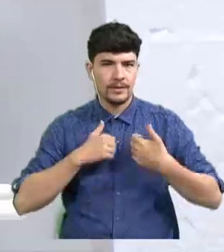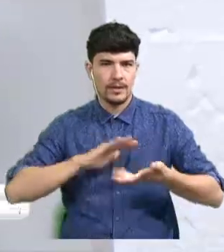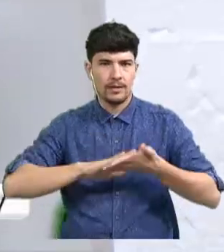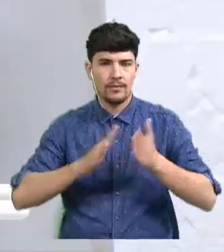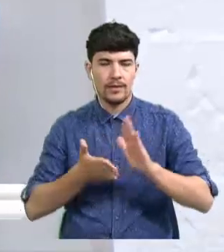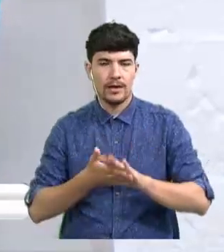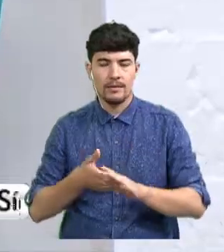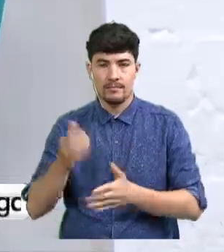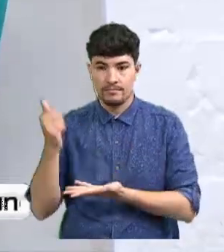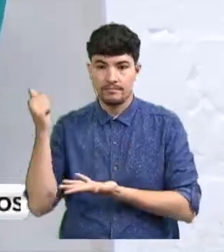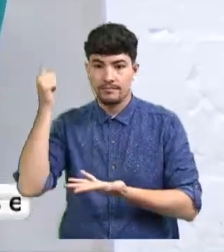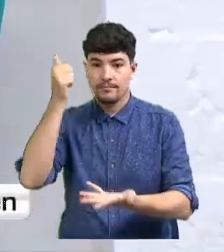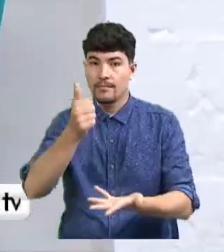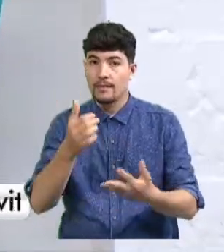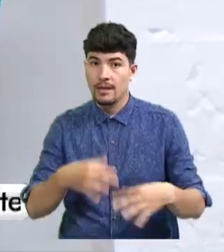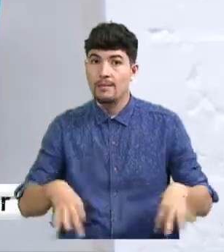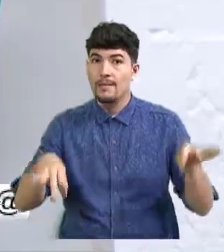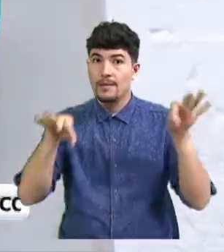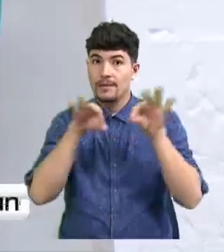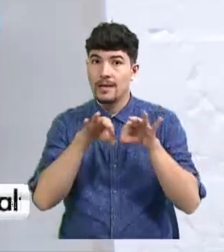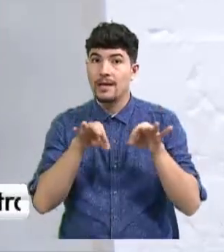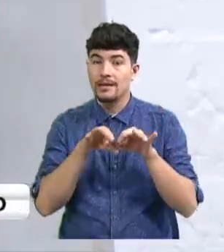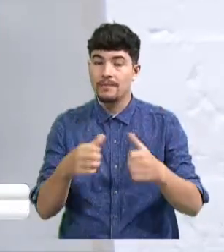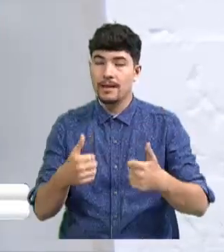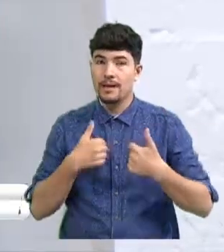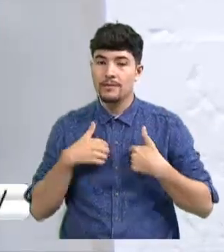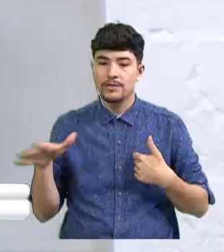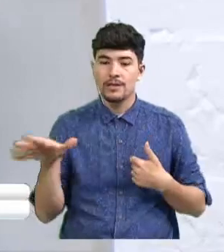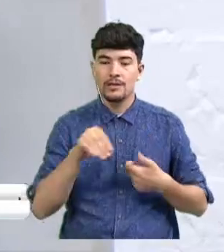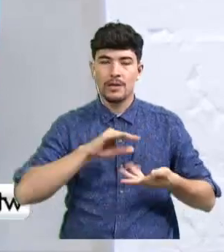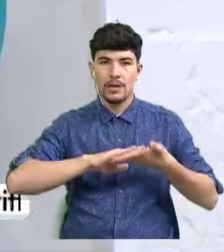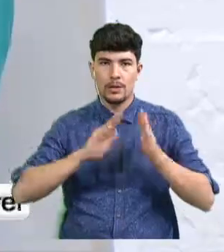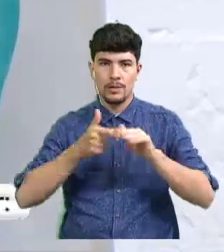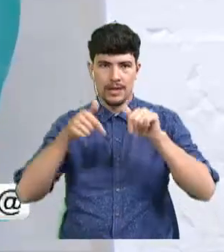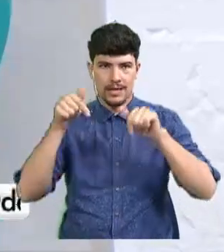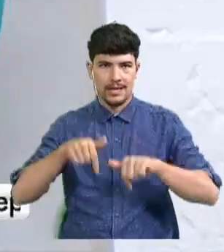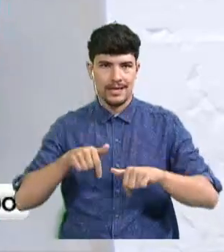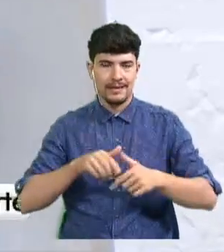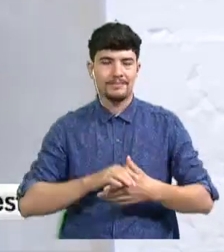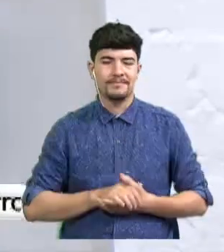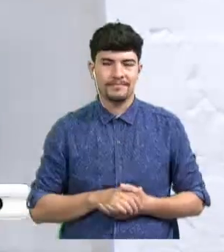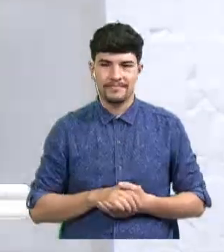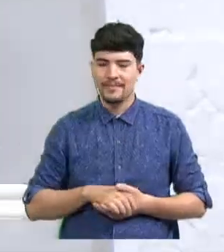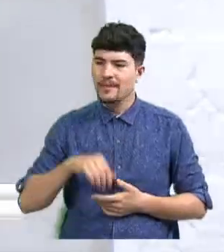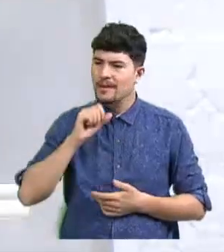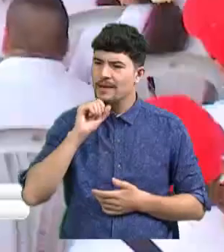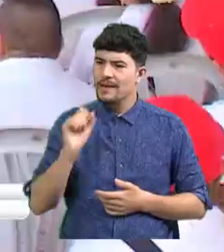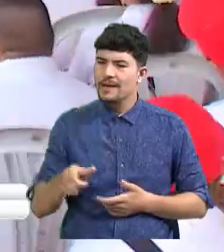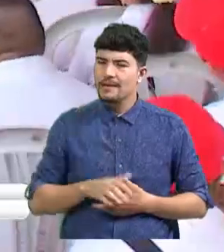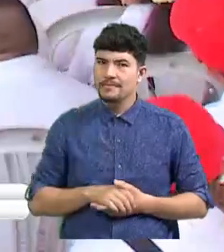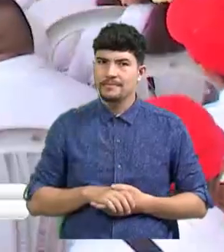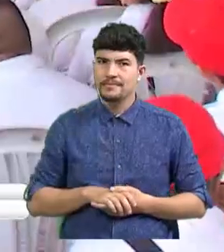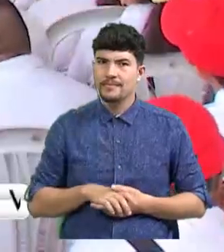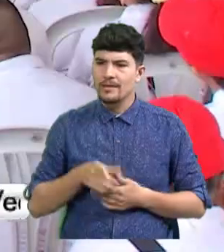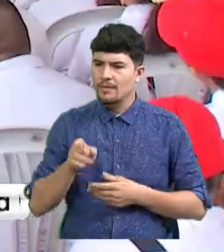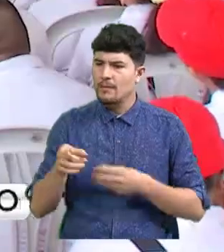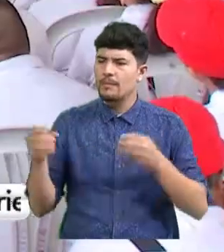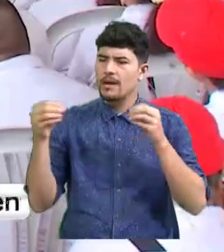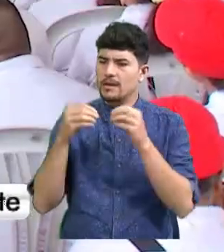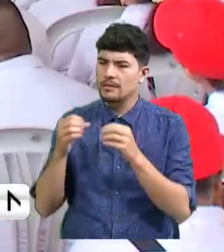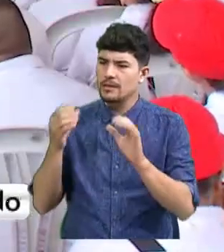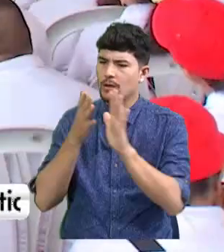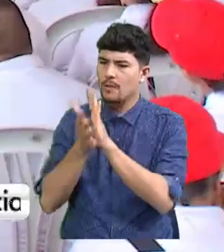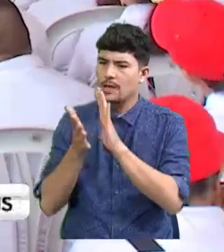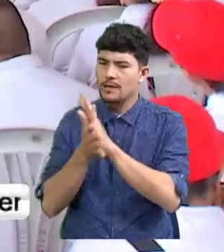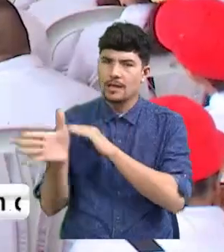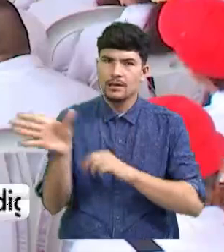Una de las inversiones que sin lugar a dudas más van a beneficiar a los habitantes de esta comuna. Señor gobernador, ¿qué tenemos por contarle a